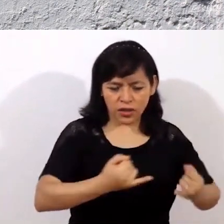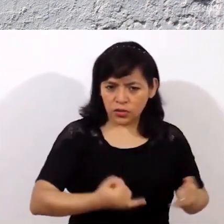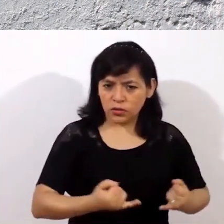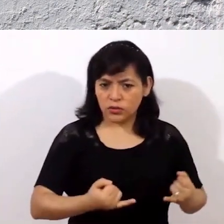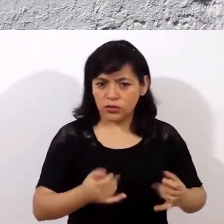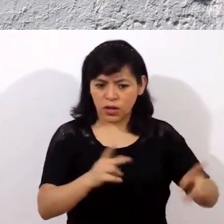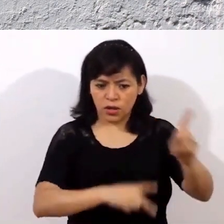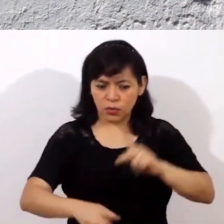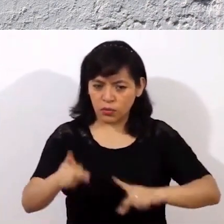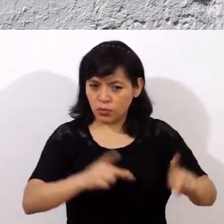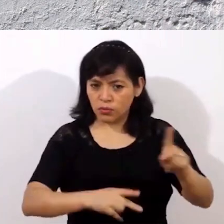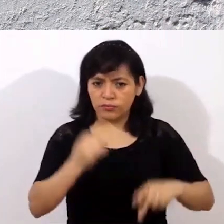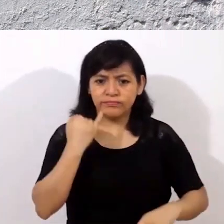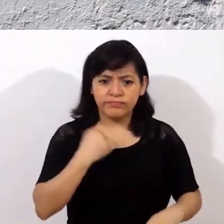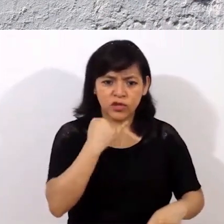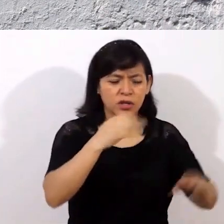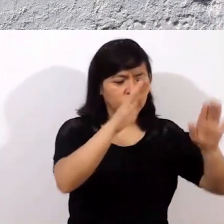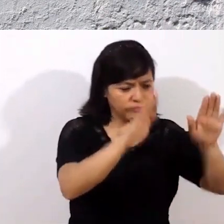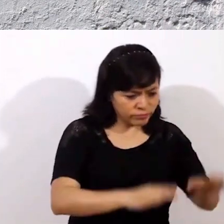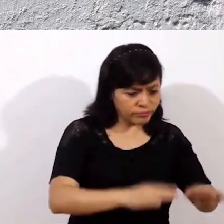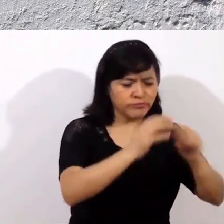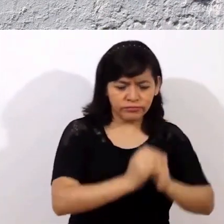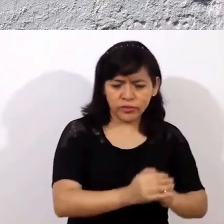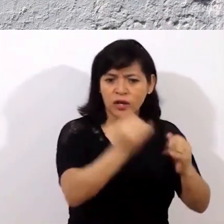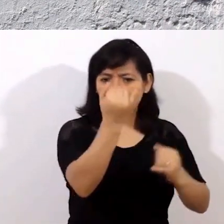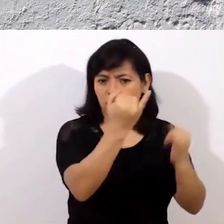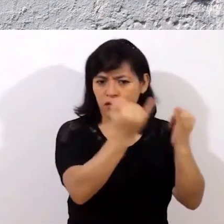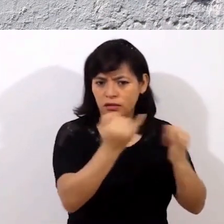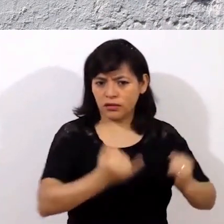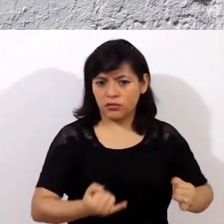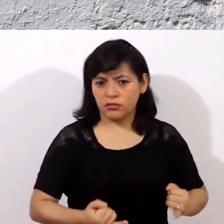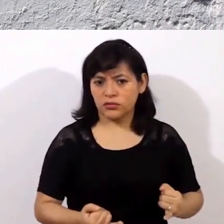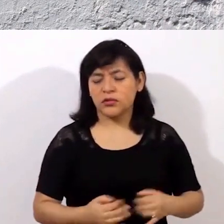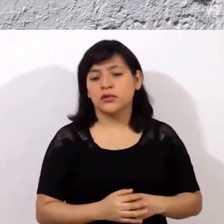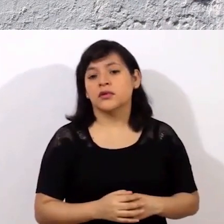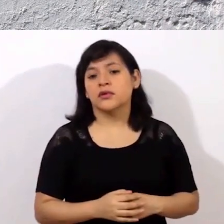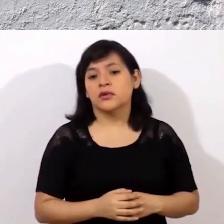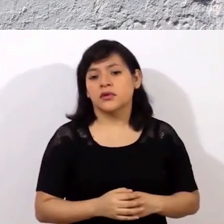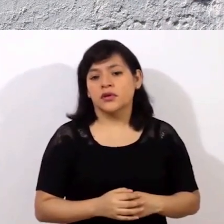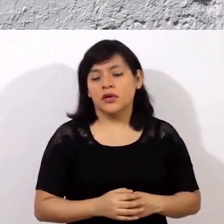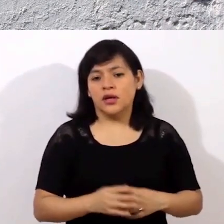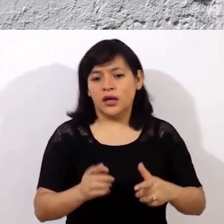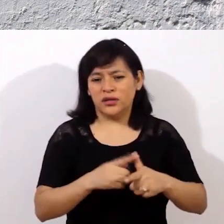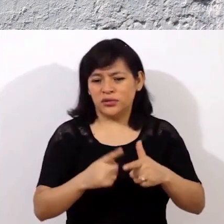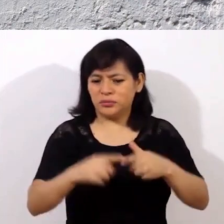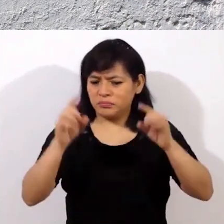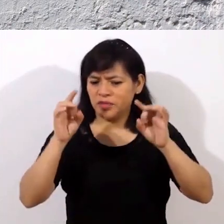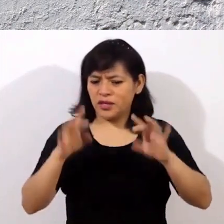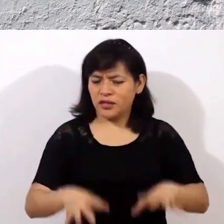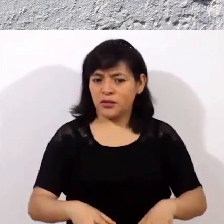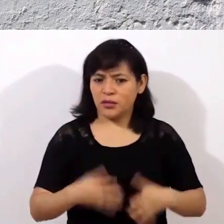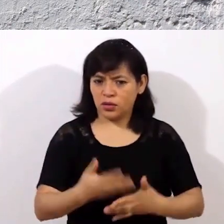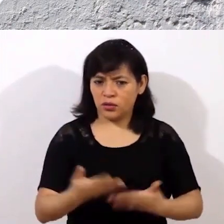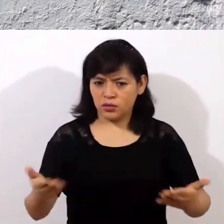están siendo cada vez más idólatras los del pueblo y la corrupción moral no tiene pare. En